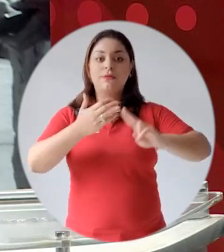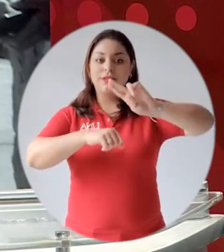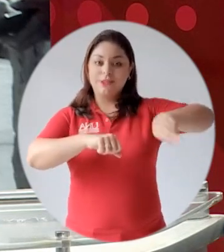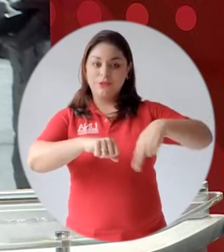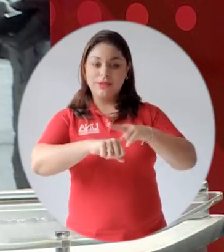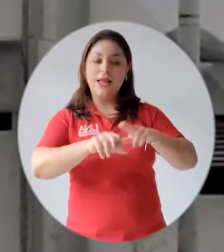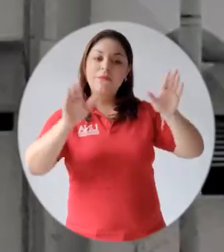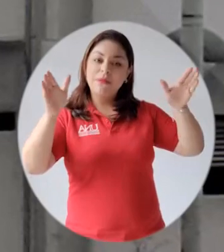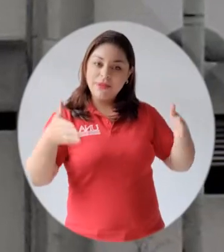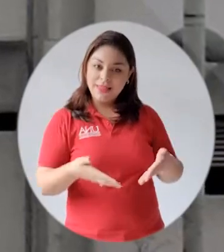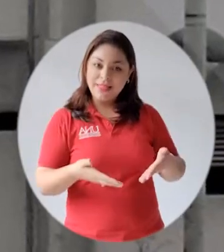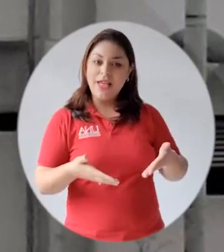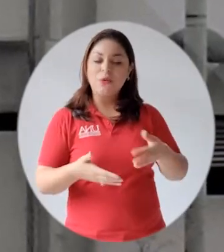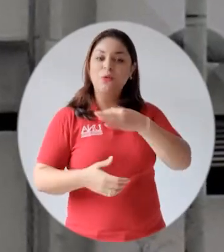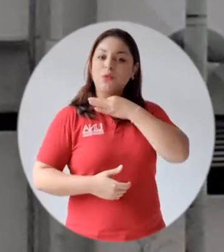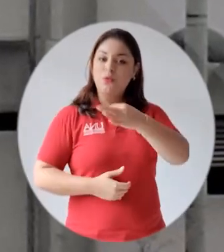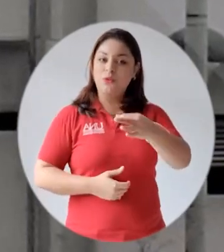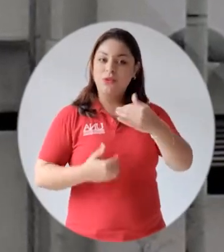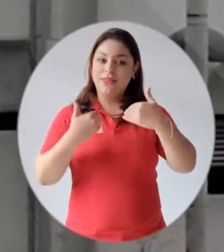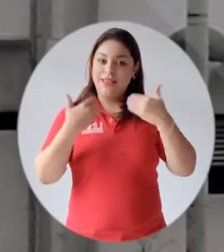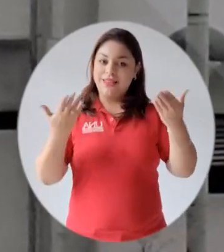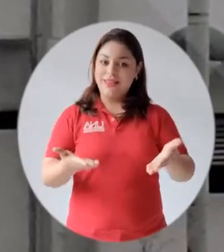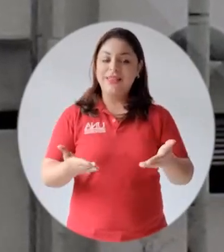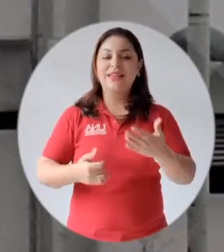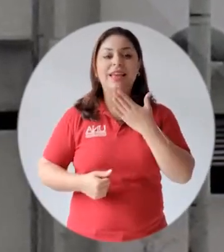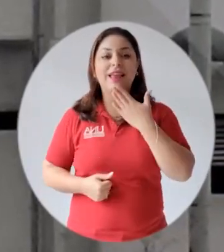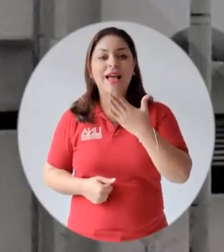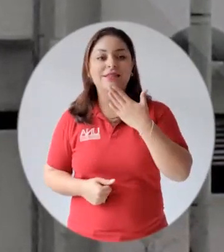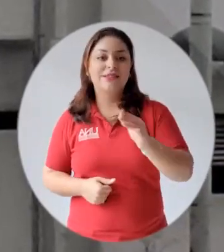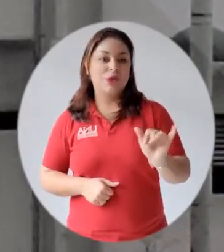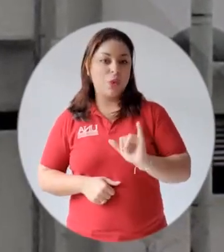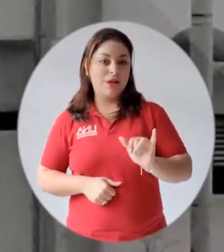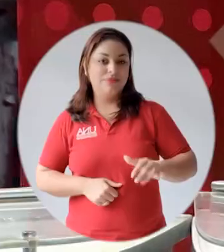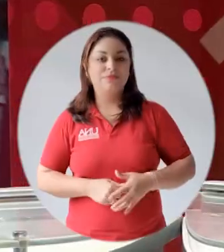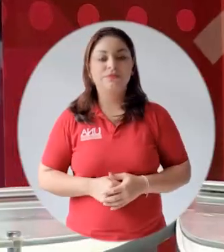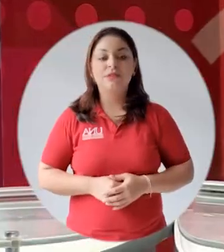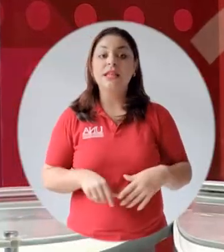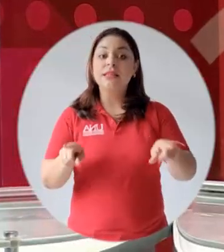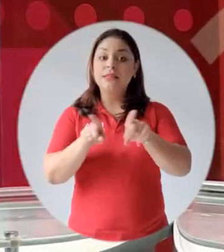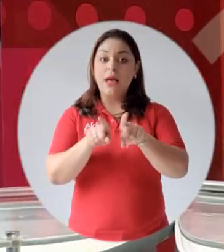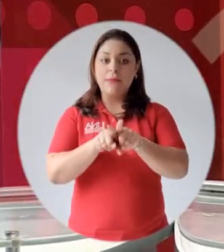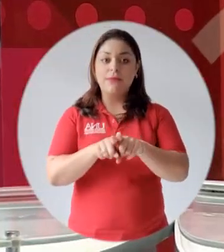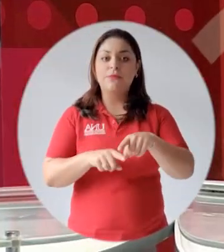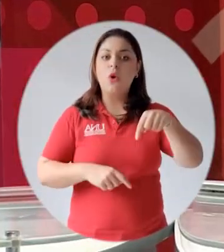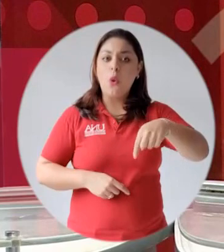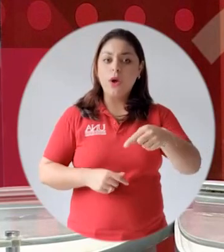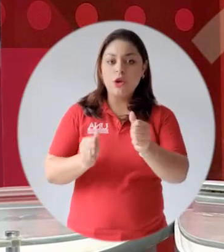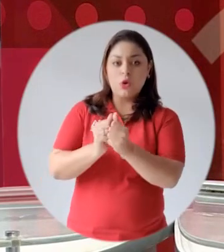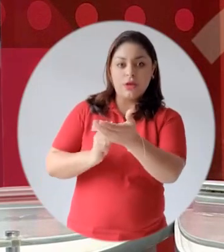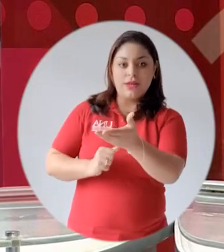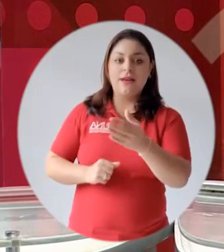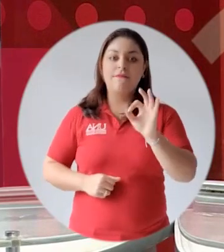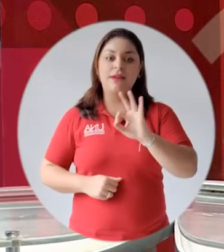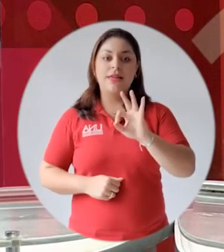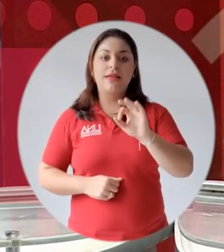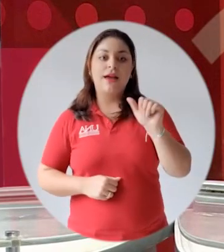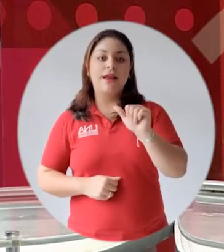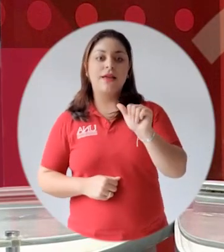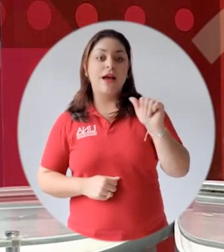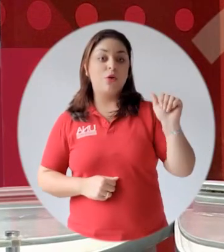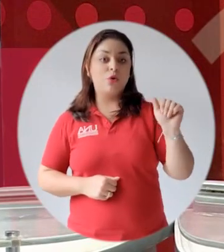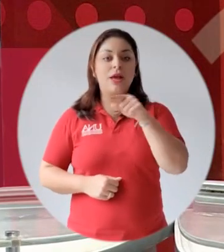Nacional. Bienvenida, Irma, siempre es un gusto tenerte aquí en la mirada. Gracias, Maribel, igualmente. Además está con nosotros Freddy Araya Arroyo, quien